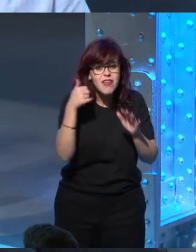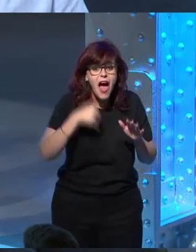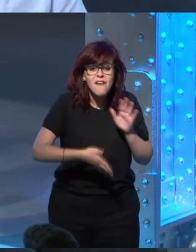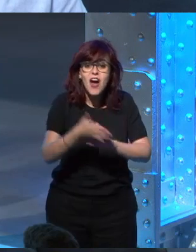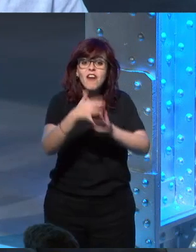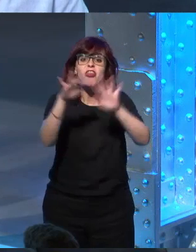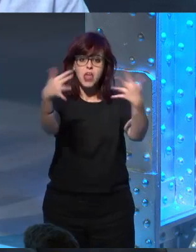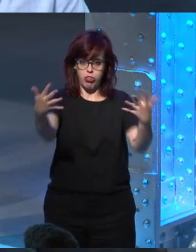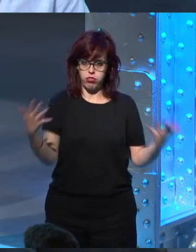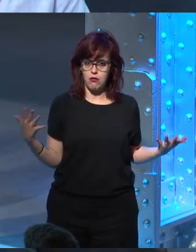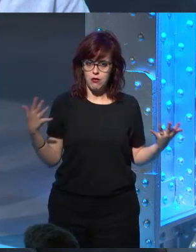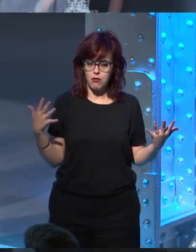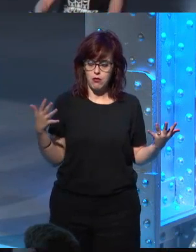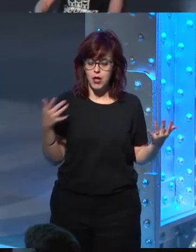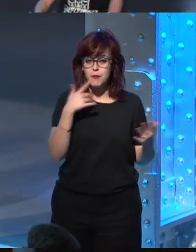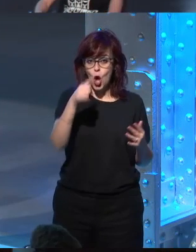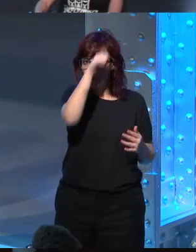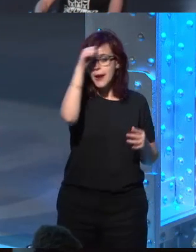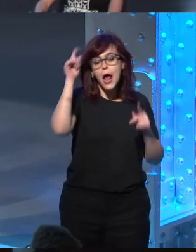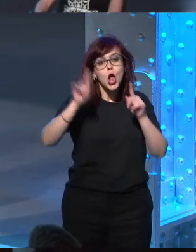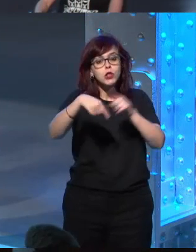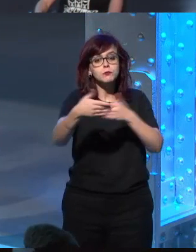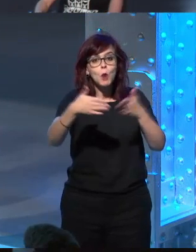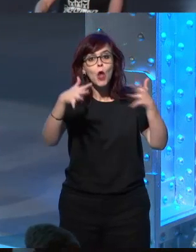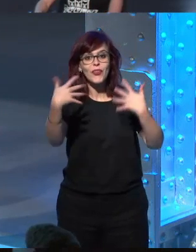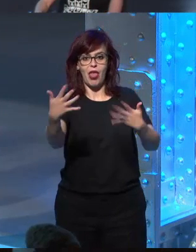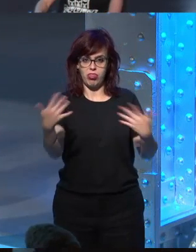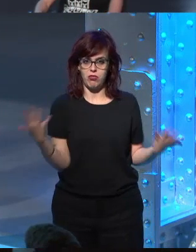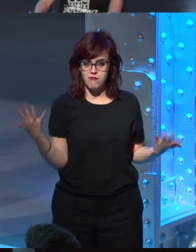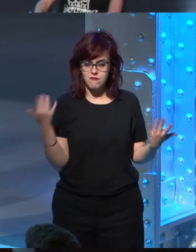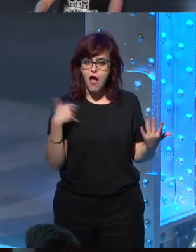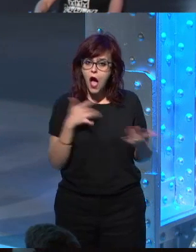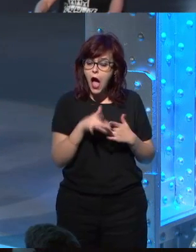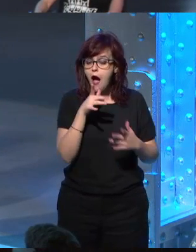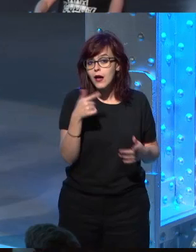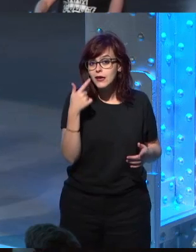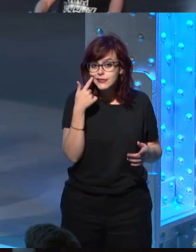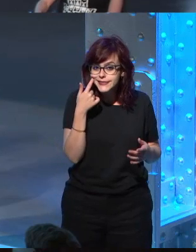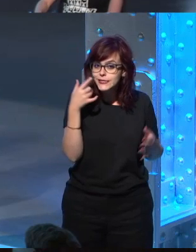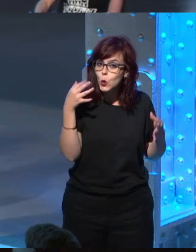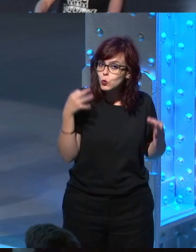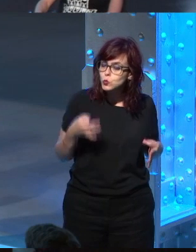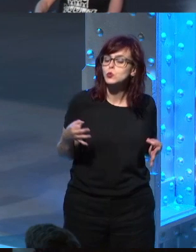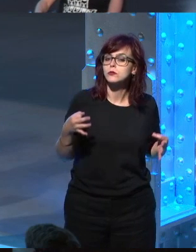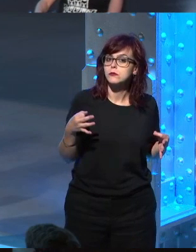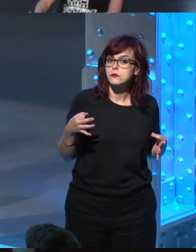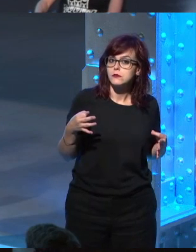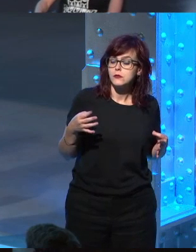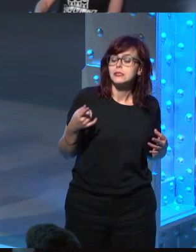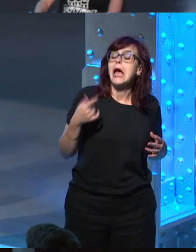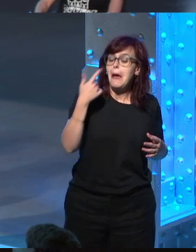porque eso les va a preguntar, que después del verano aparece el 10º libro, ¿no? Sí, lo que pasa es que ahora ya... es que pasa una